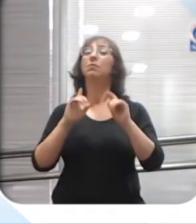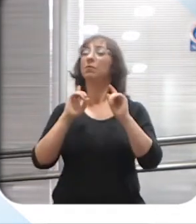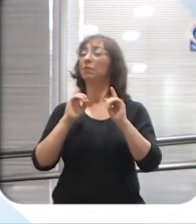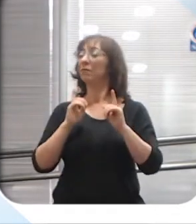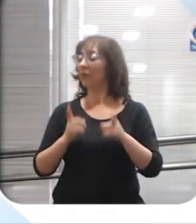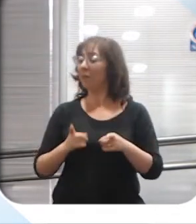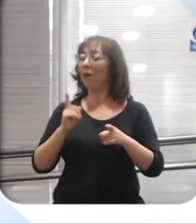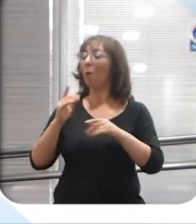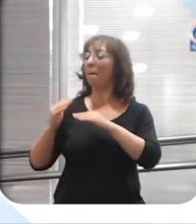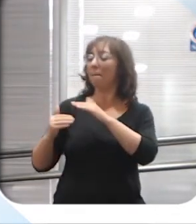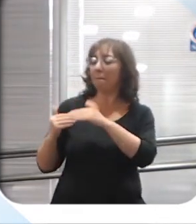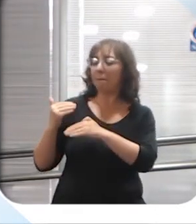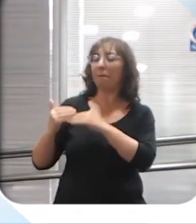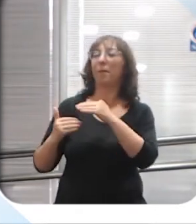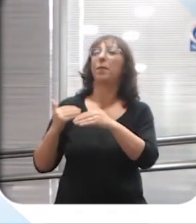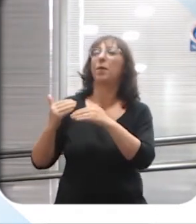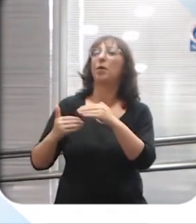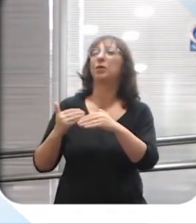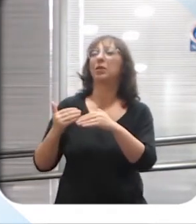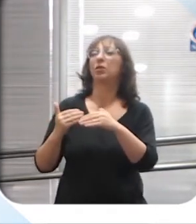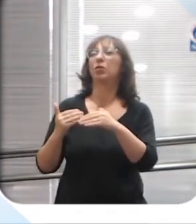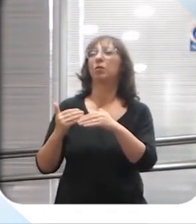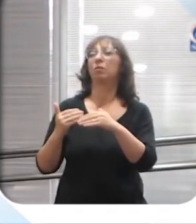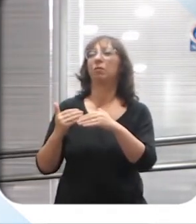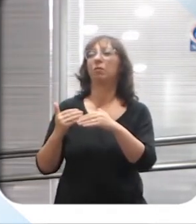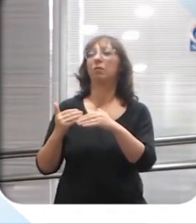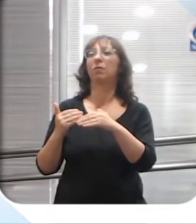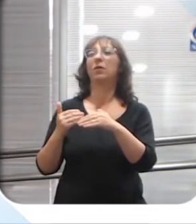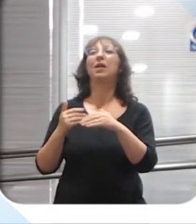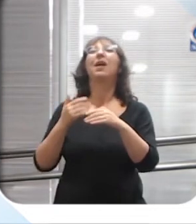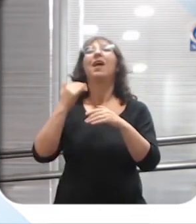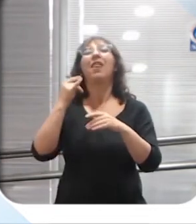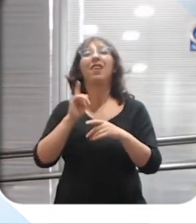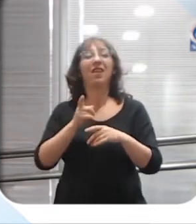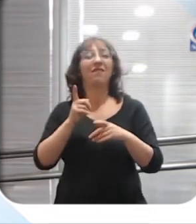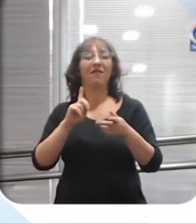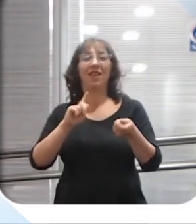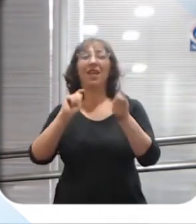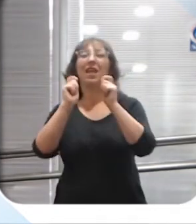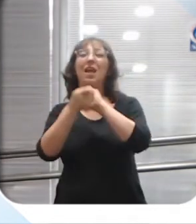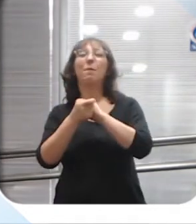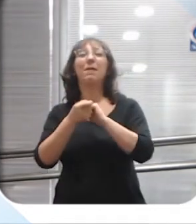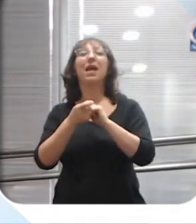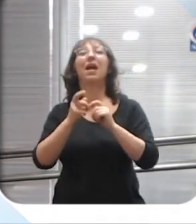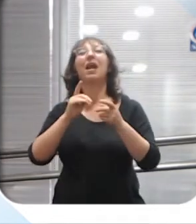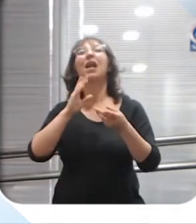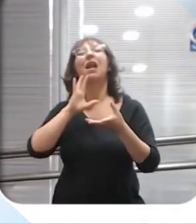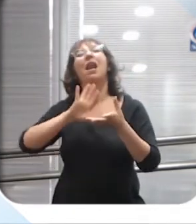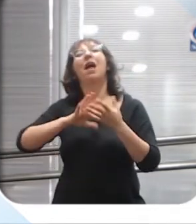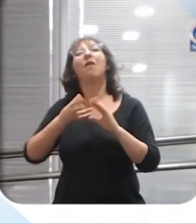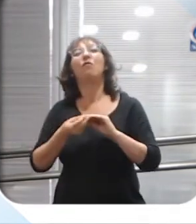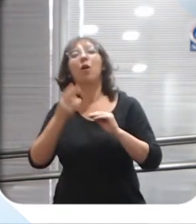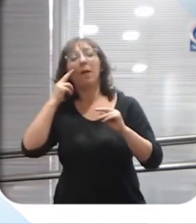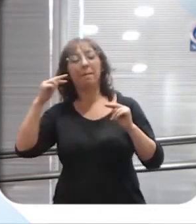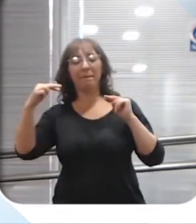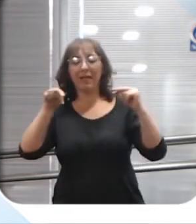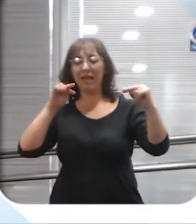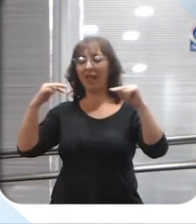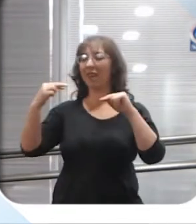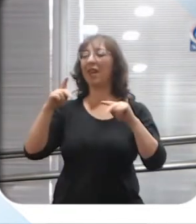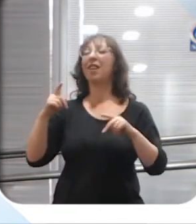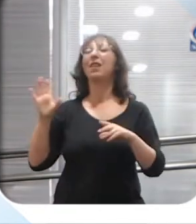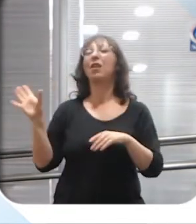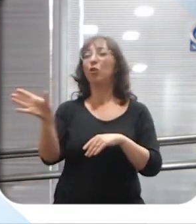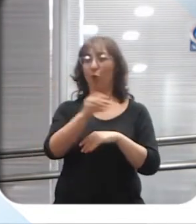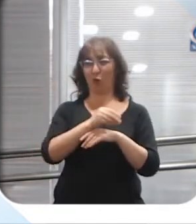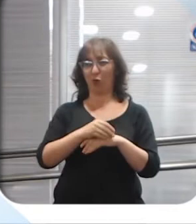un proceso en el cual tiene que ir cambiando la modalidad y la perspectiva de cada uno de los